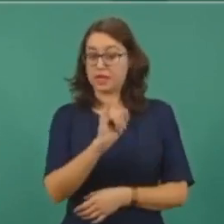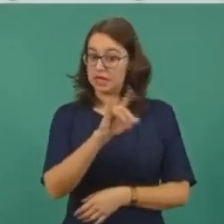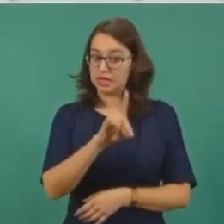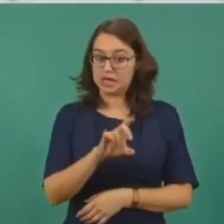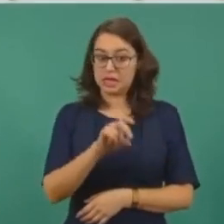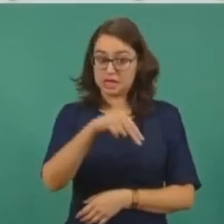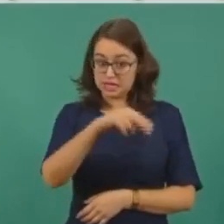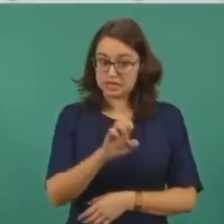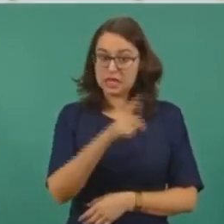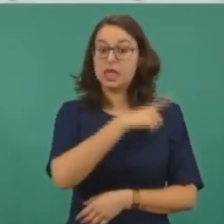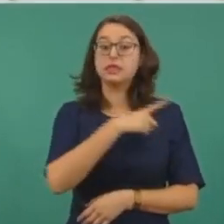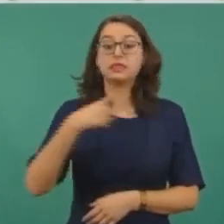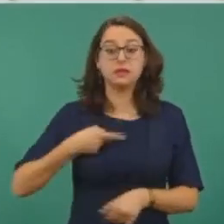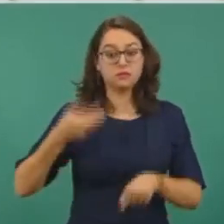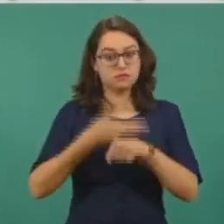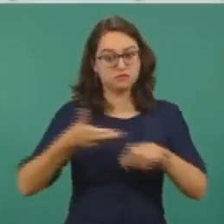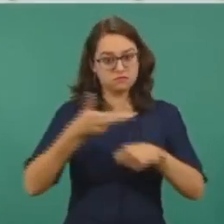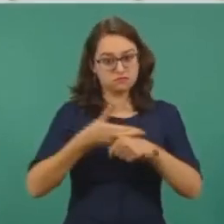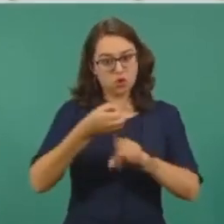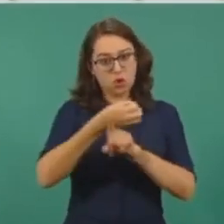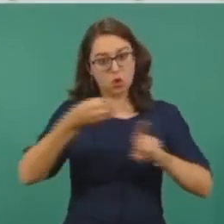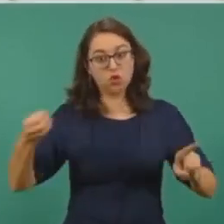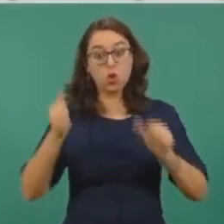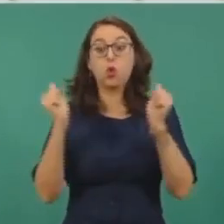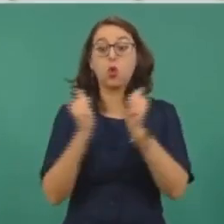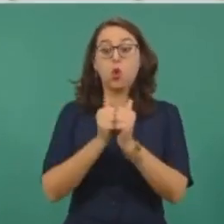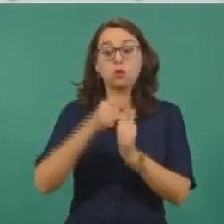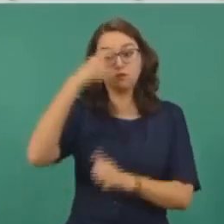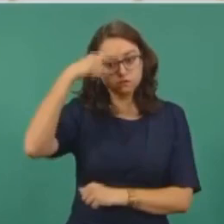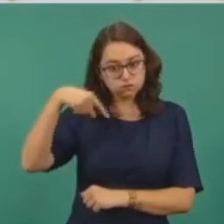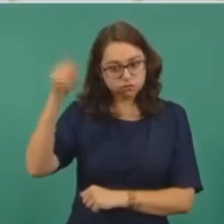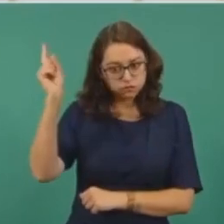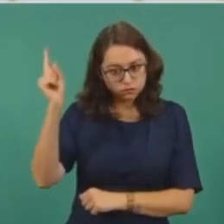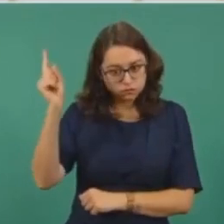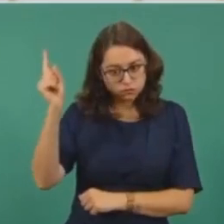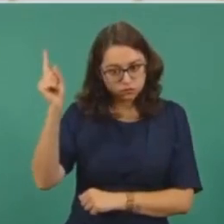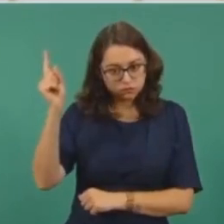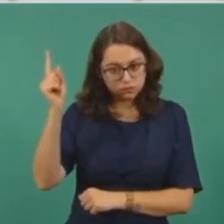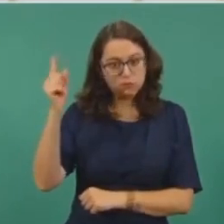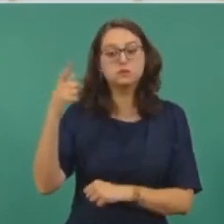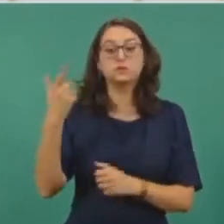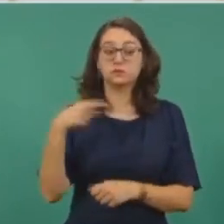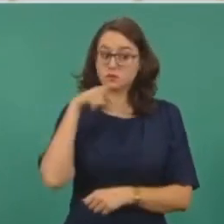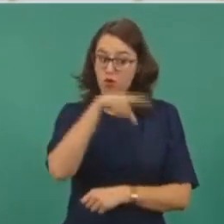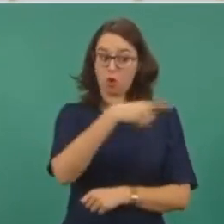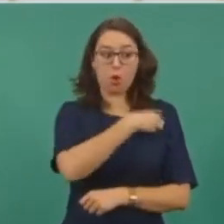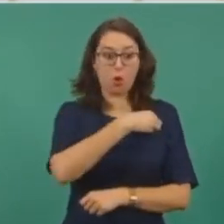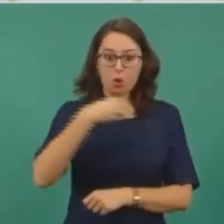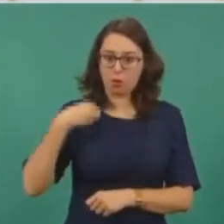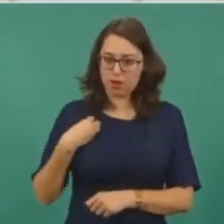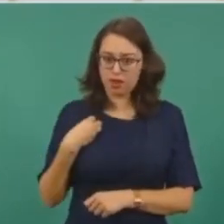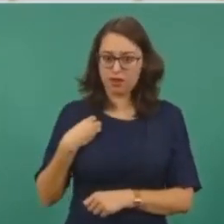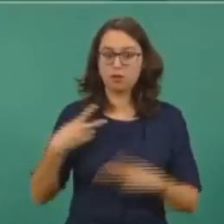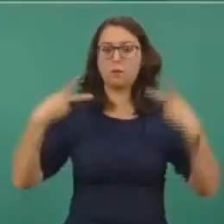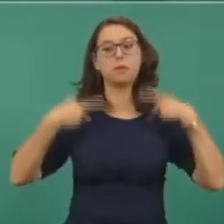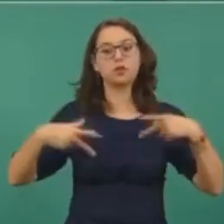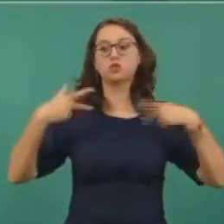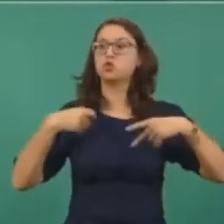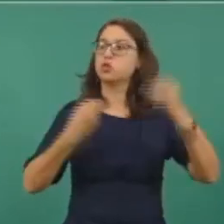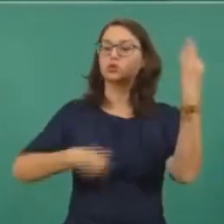facilidades a los ciudadanos, es su deber, para que puedan los